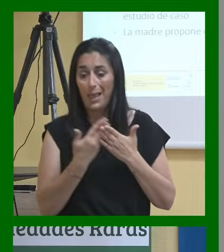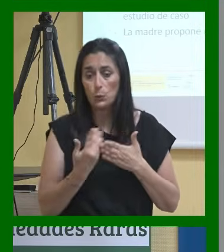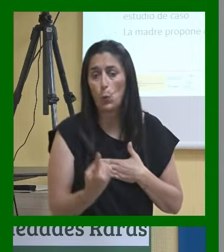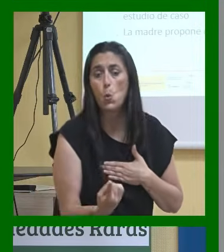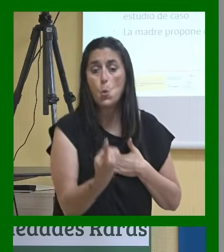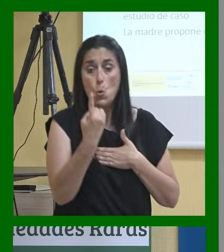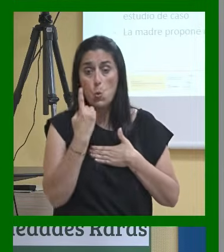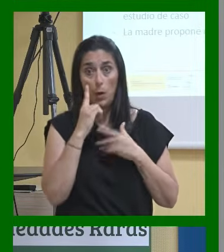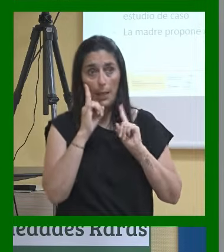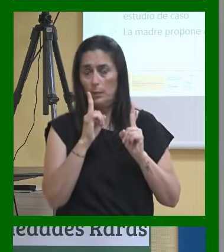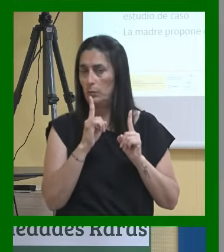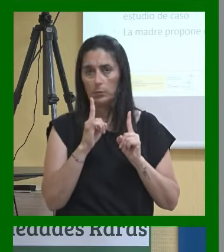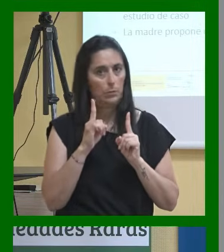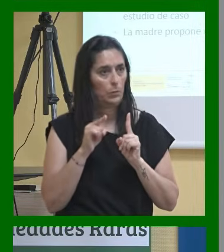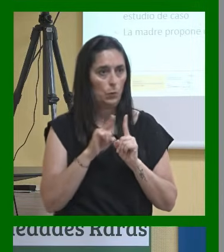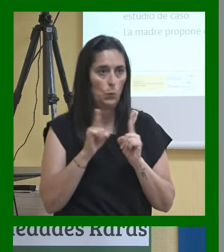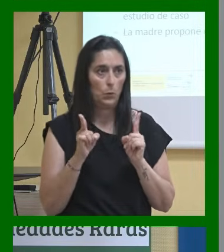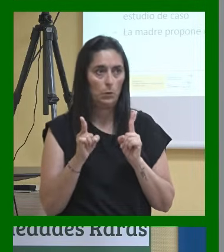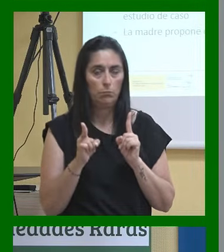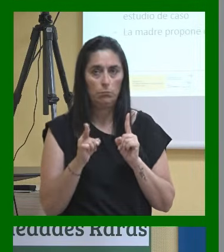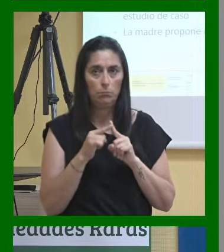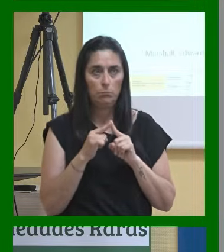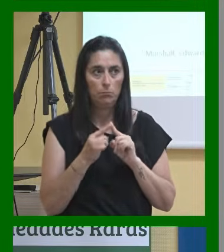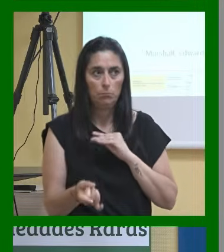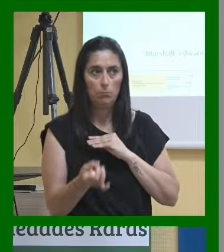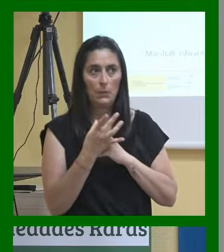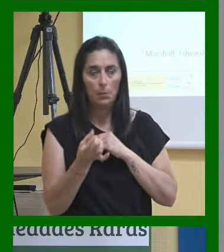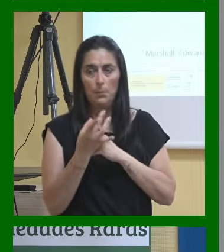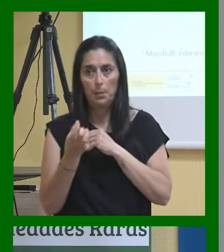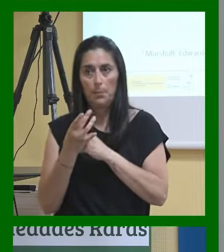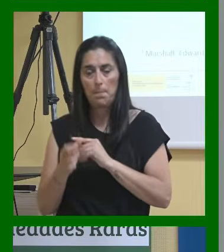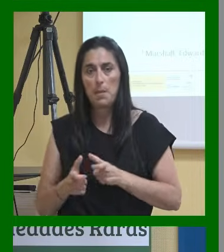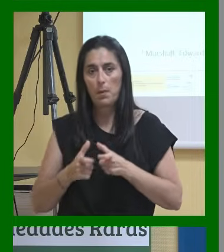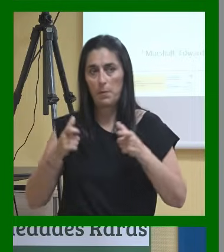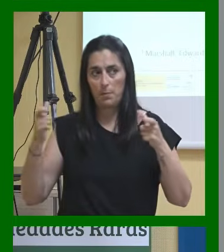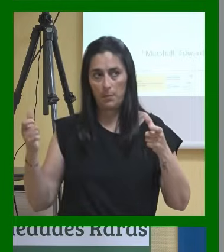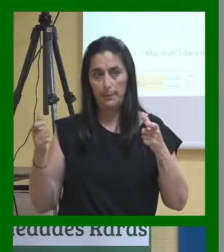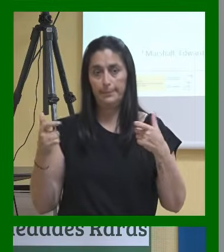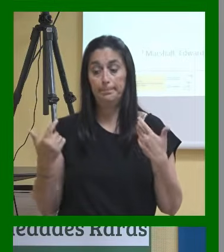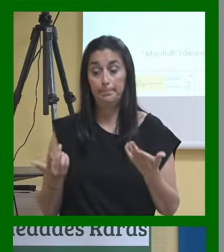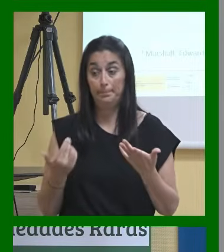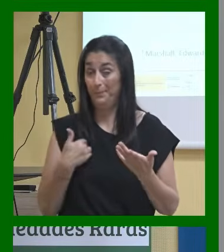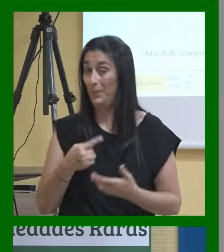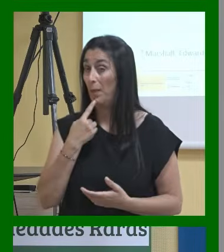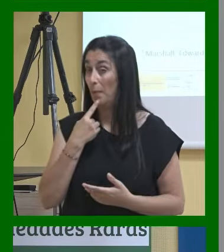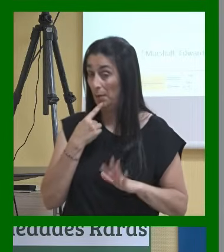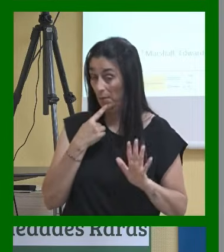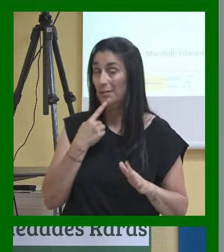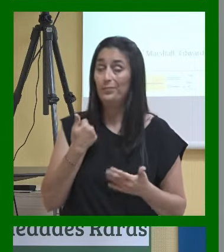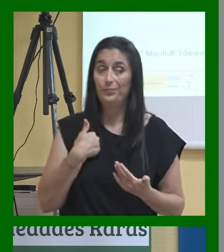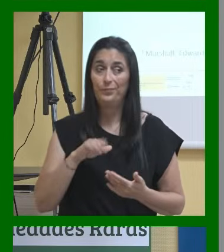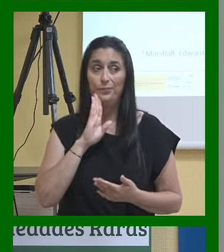que empezamos a recibir como más muestra. Como hay, lo que hemos dicho, 7.000,